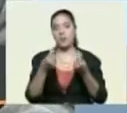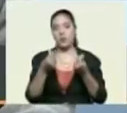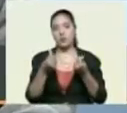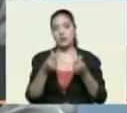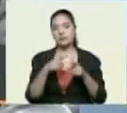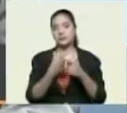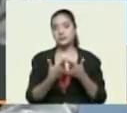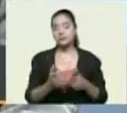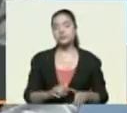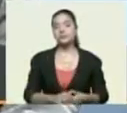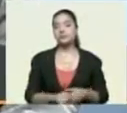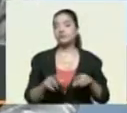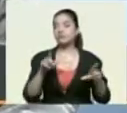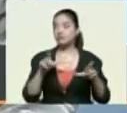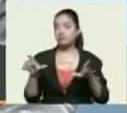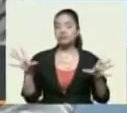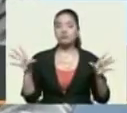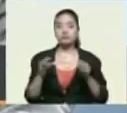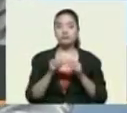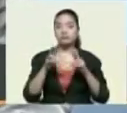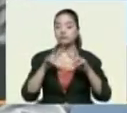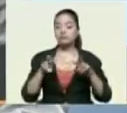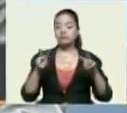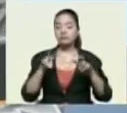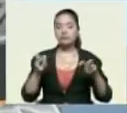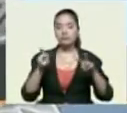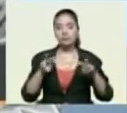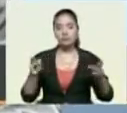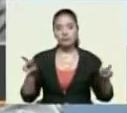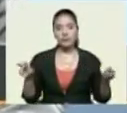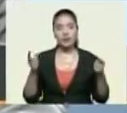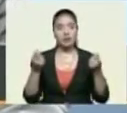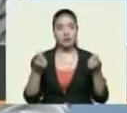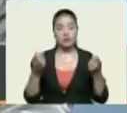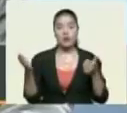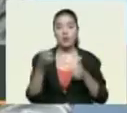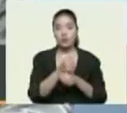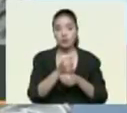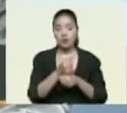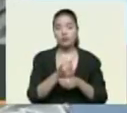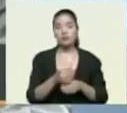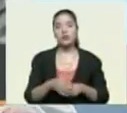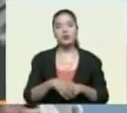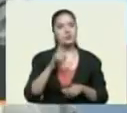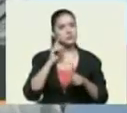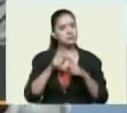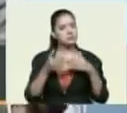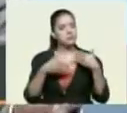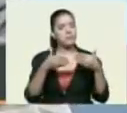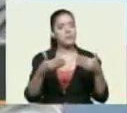Una vez que se concluyan las investigaciones de este dinero incautado, cuyo origen